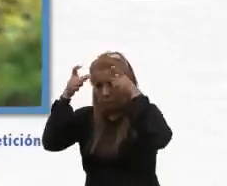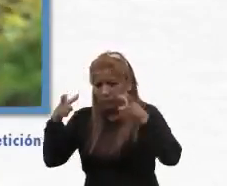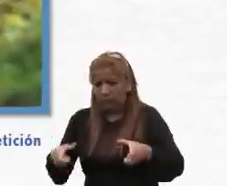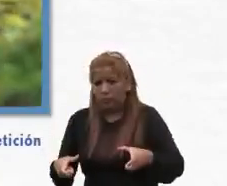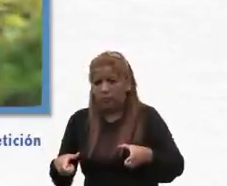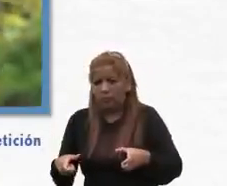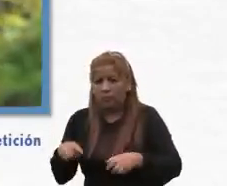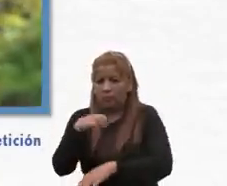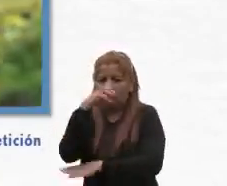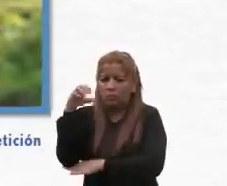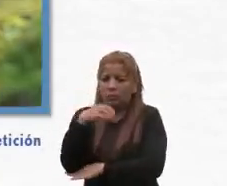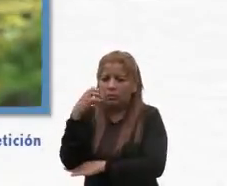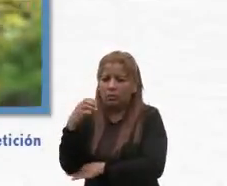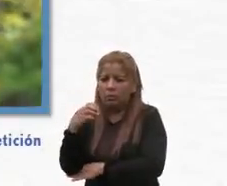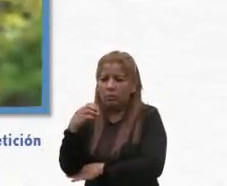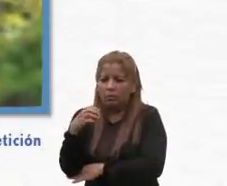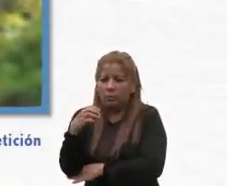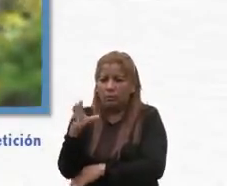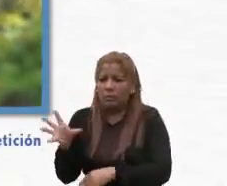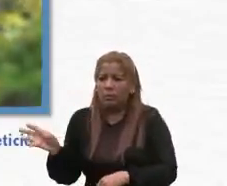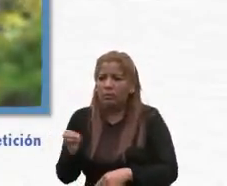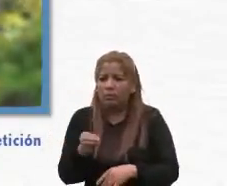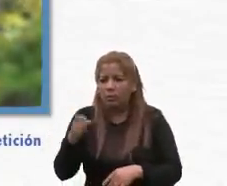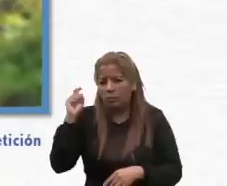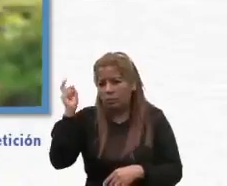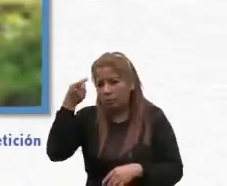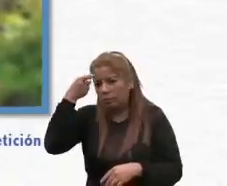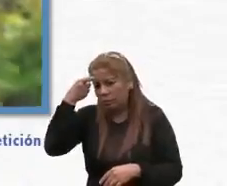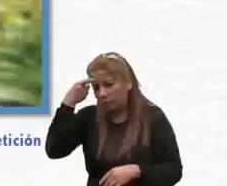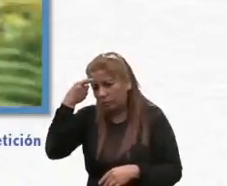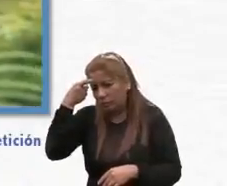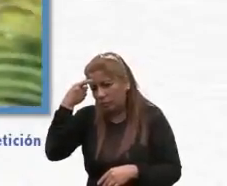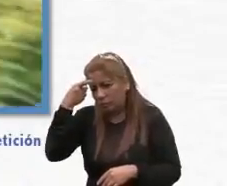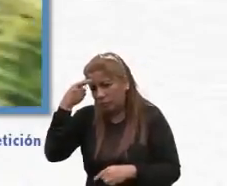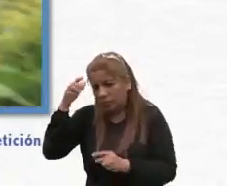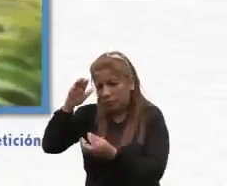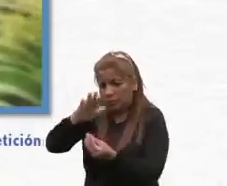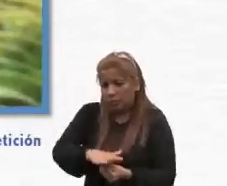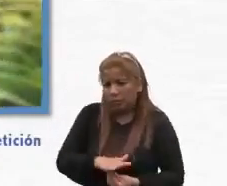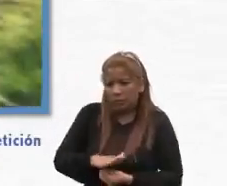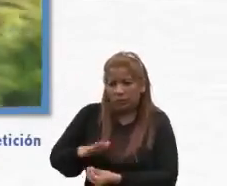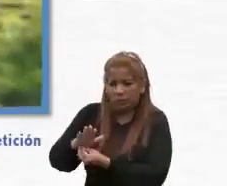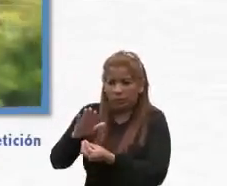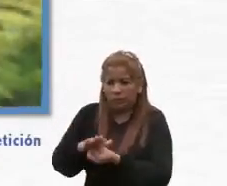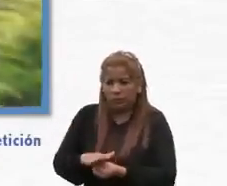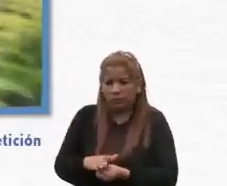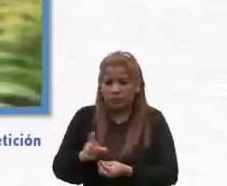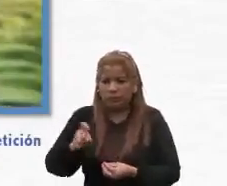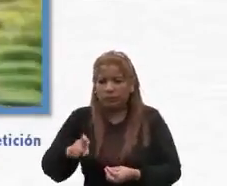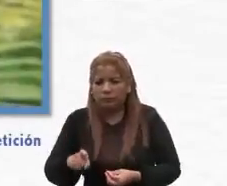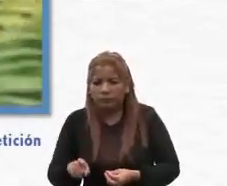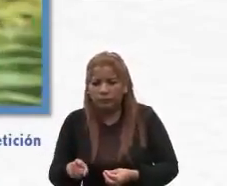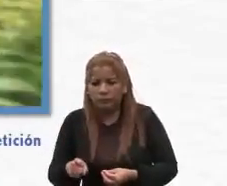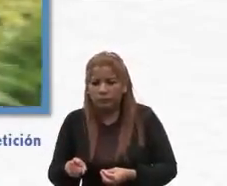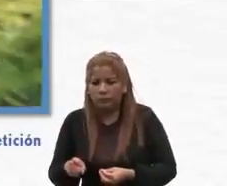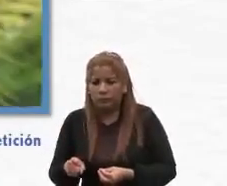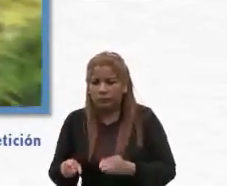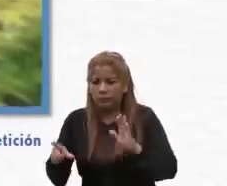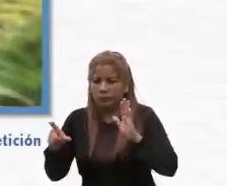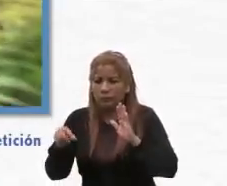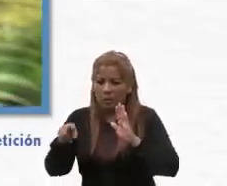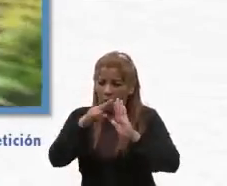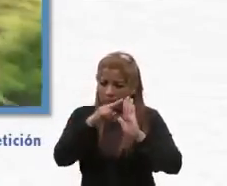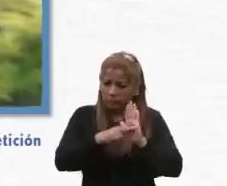los gobiernos que intentan invalidarlos y que se enmarcan dentro de la legitimidad